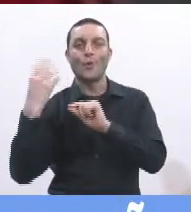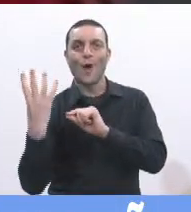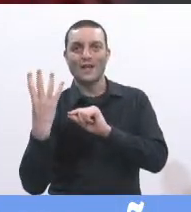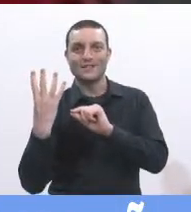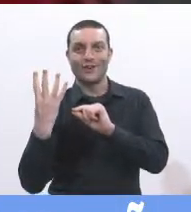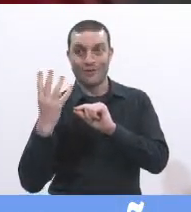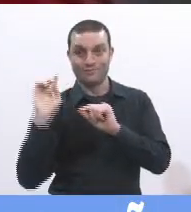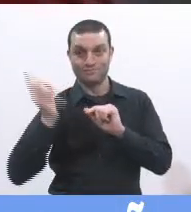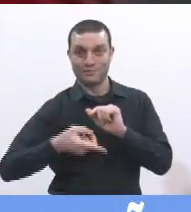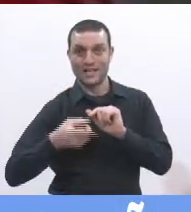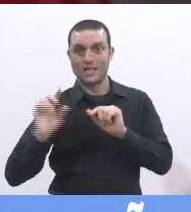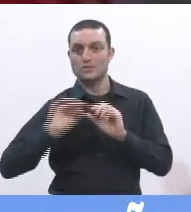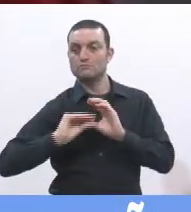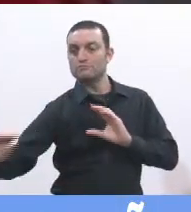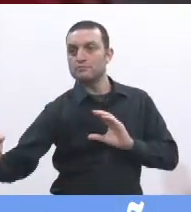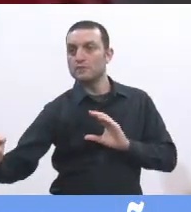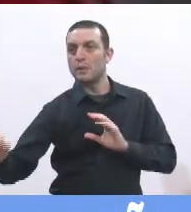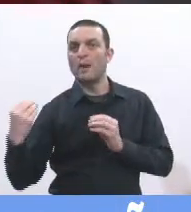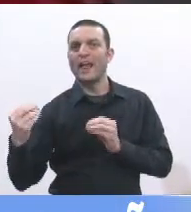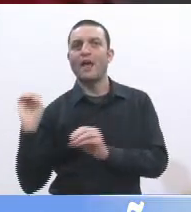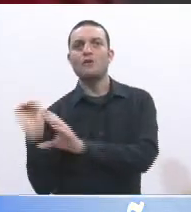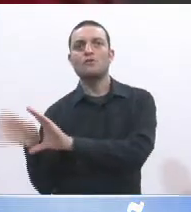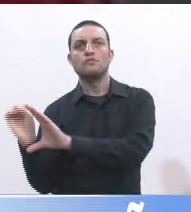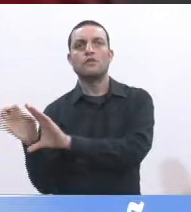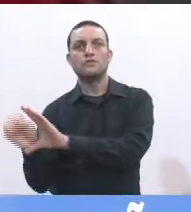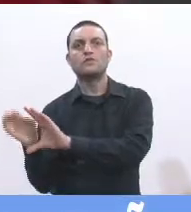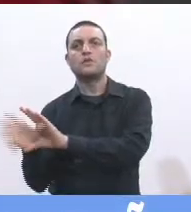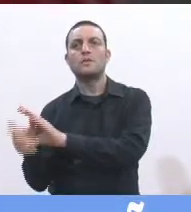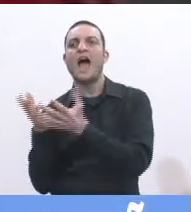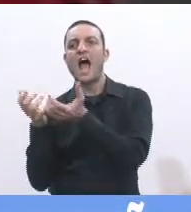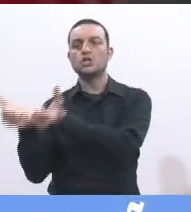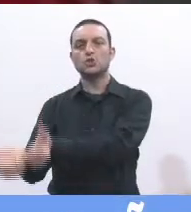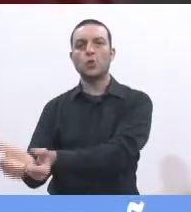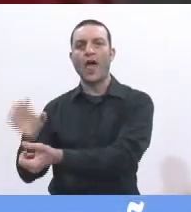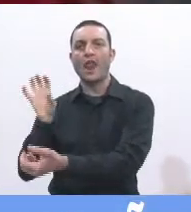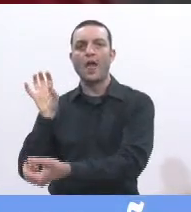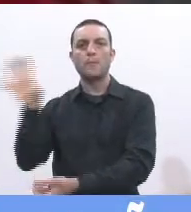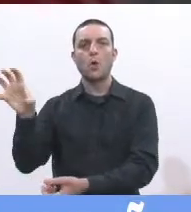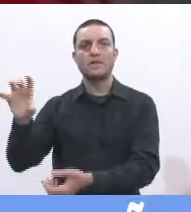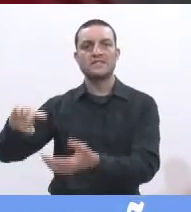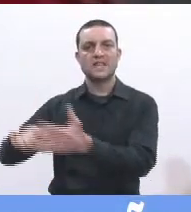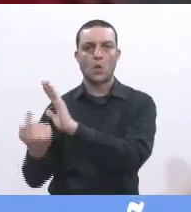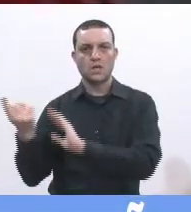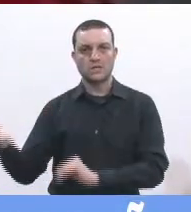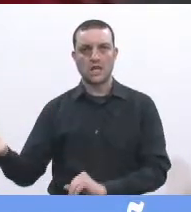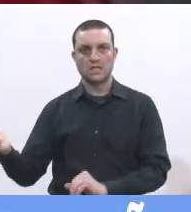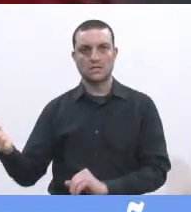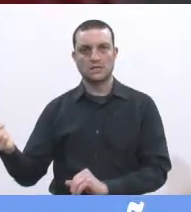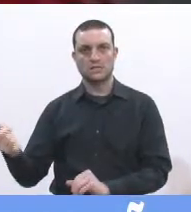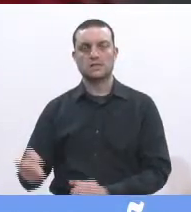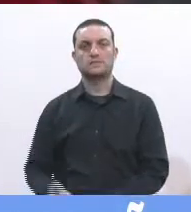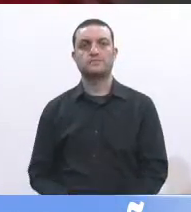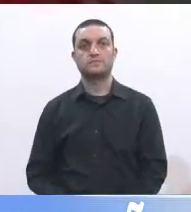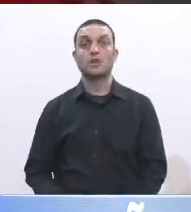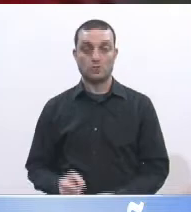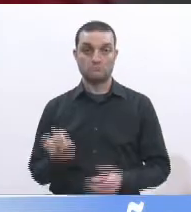decreto, a un fondo de fortalecimiento fiscal de la provincia de Buenos Aires, que tiene al efecto de contribuir la finanza. Es